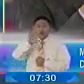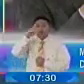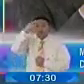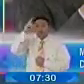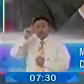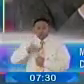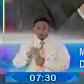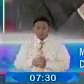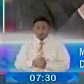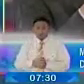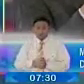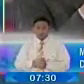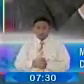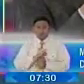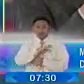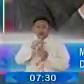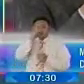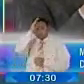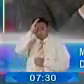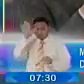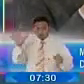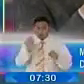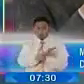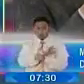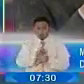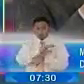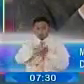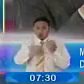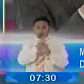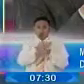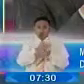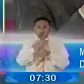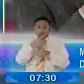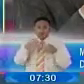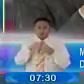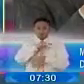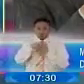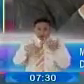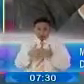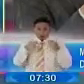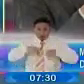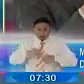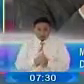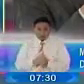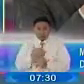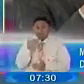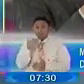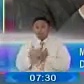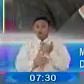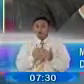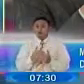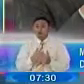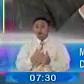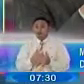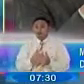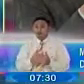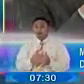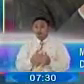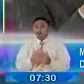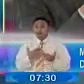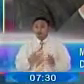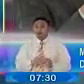de tal forma en que se entregue un hospital completamente funcional con todos los equipos. Y se hace de esta manera para que luego en los momentos